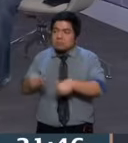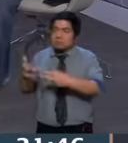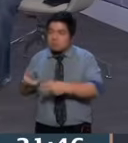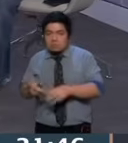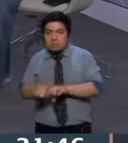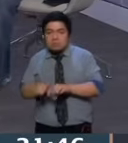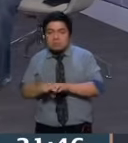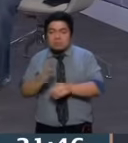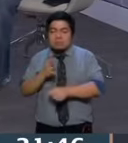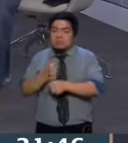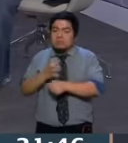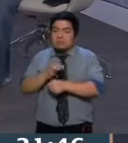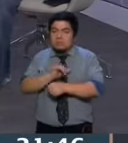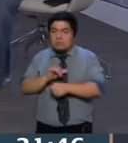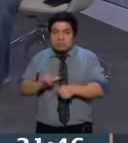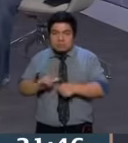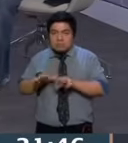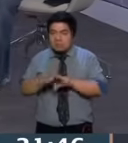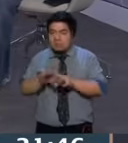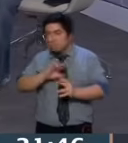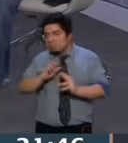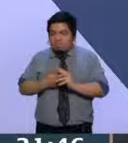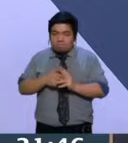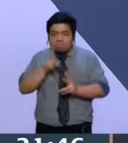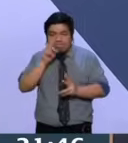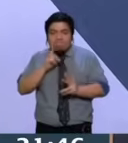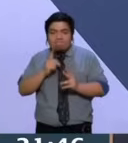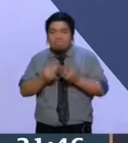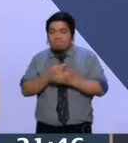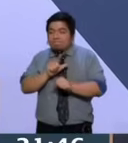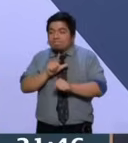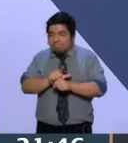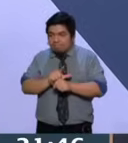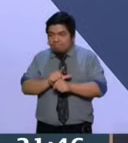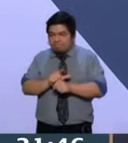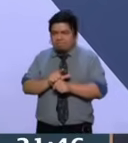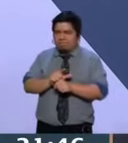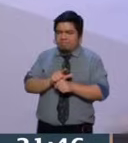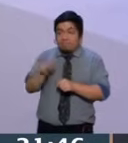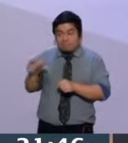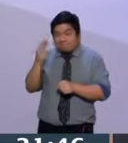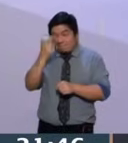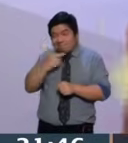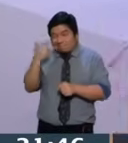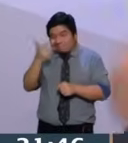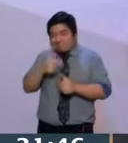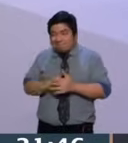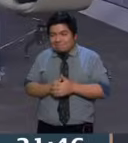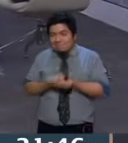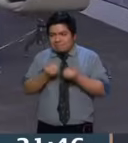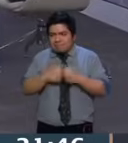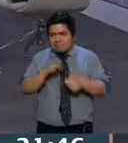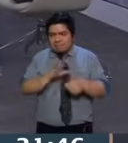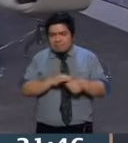la 4ª alcaldía con mayor número de feminicidios a nivel nacional. Yo creo que tienes que revisar y eso tus números. lo marca el